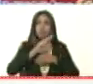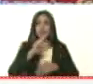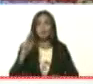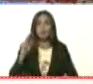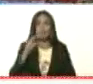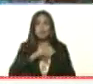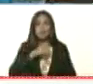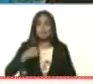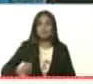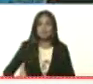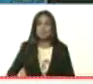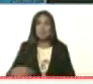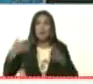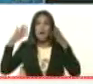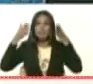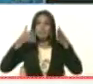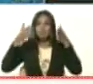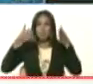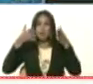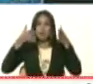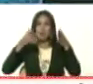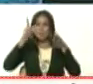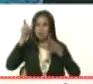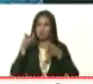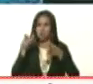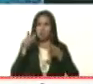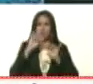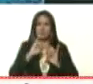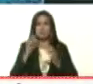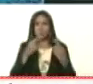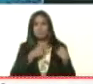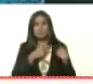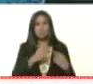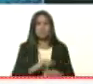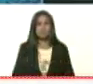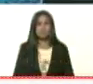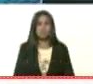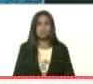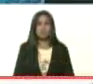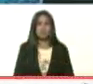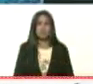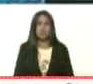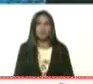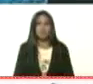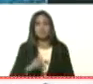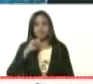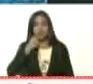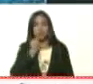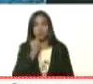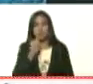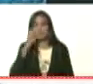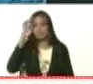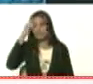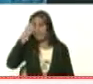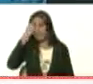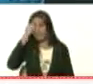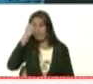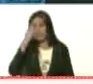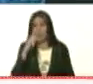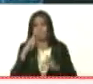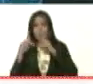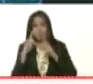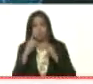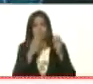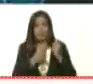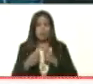Popular China, los asesores de la China. Tenemos asesores de la China, de Rusia, de India, en política